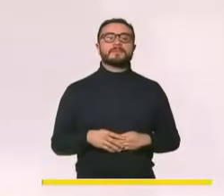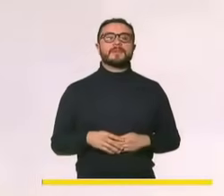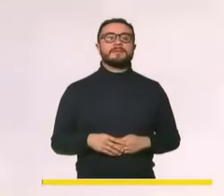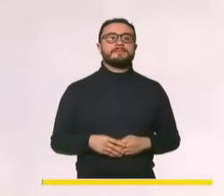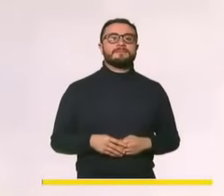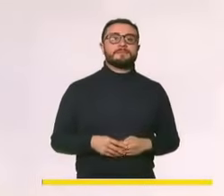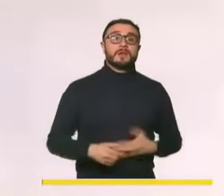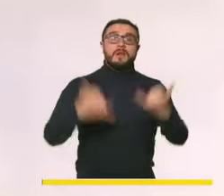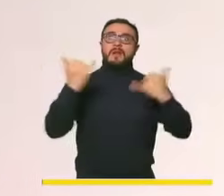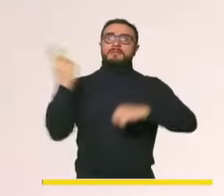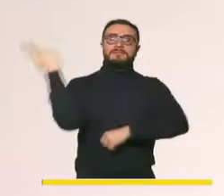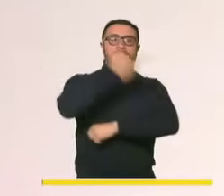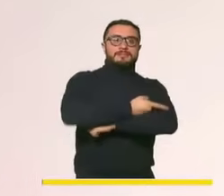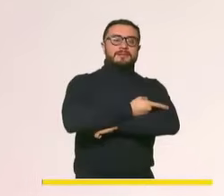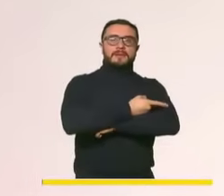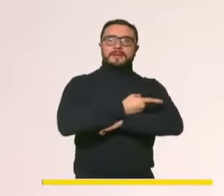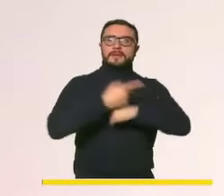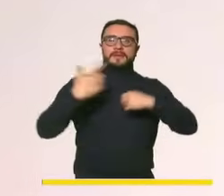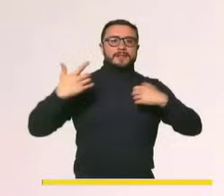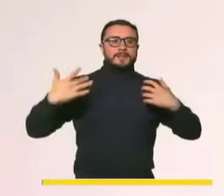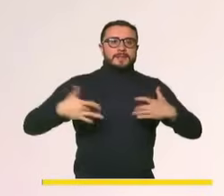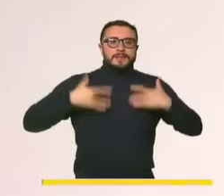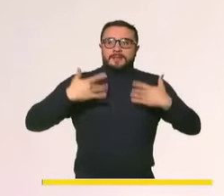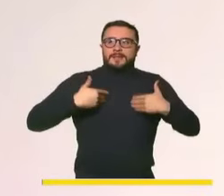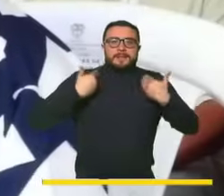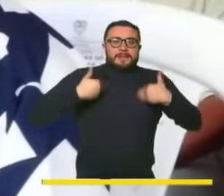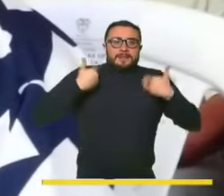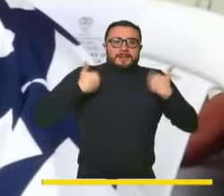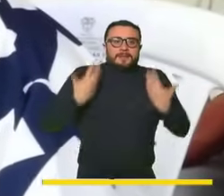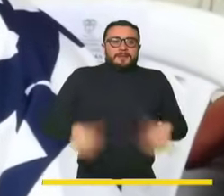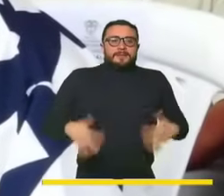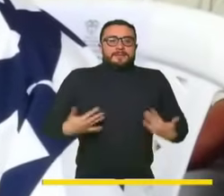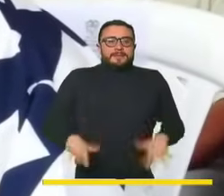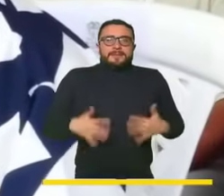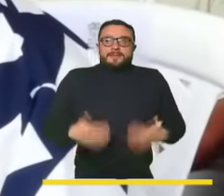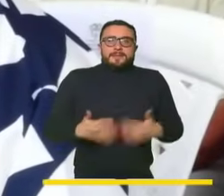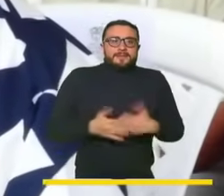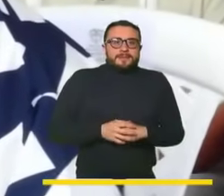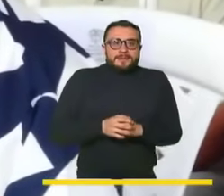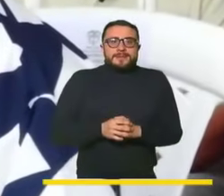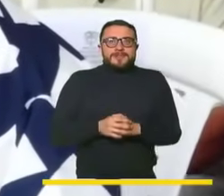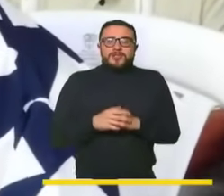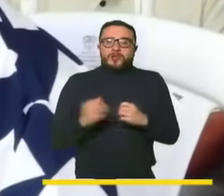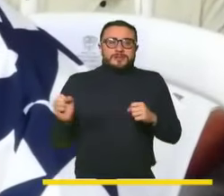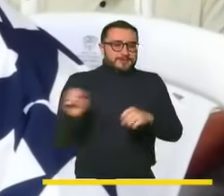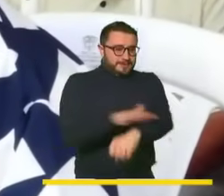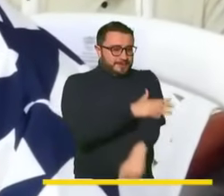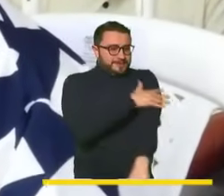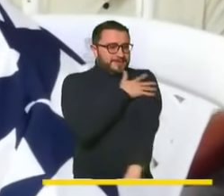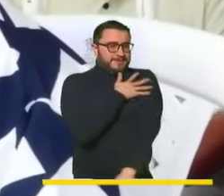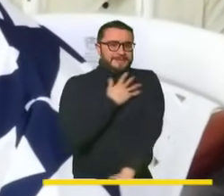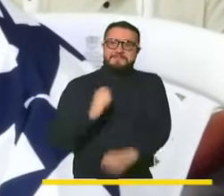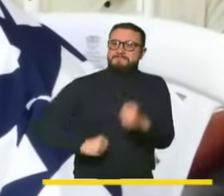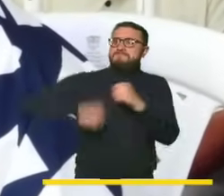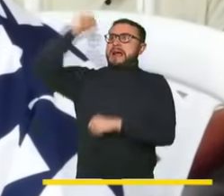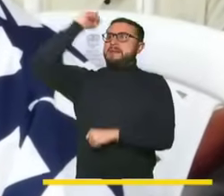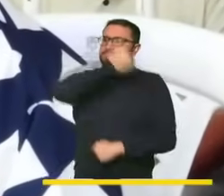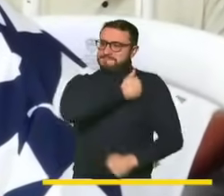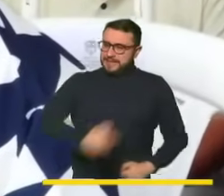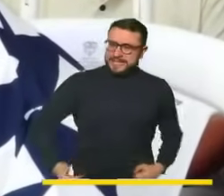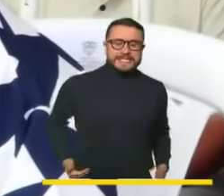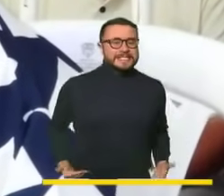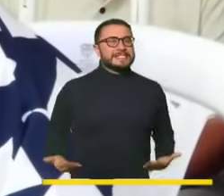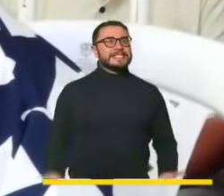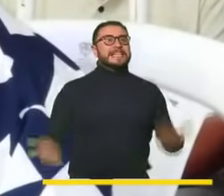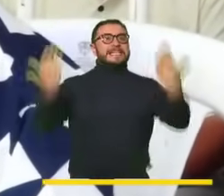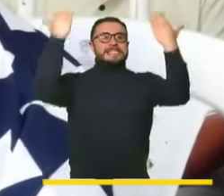Hoy es de esos días halagadores por los que vale la pena haber triunfado en